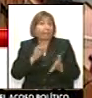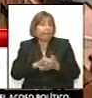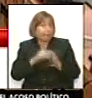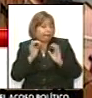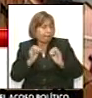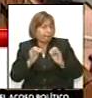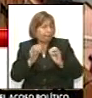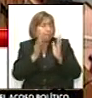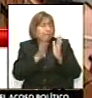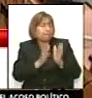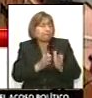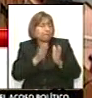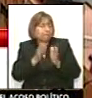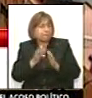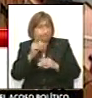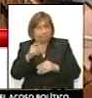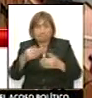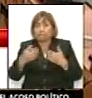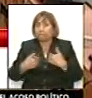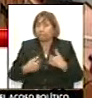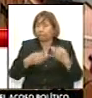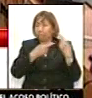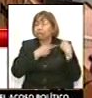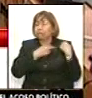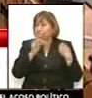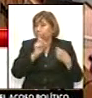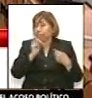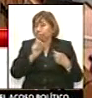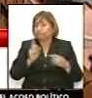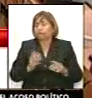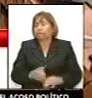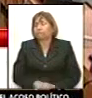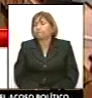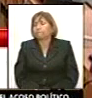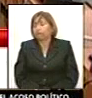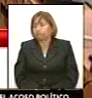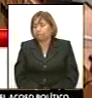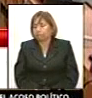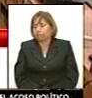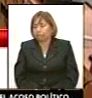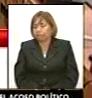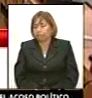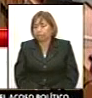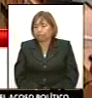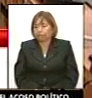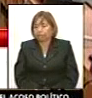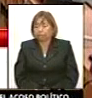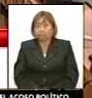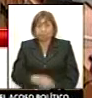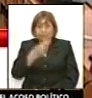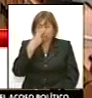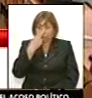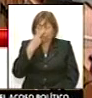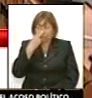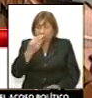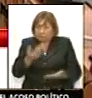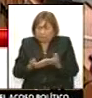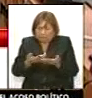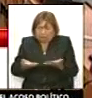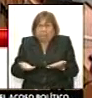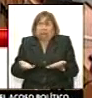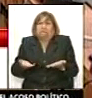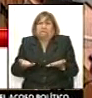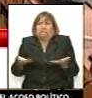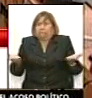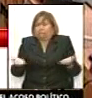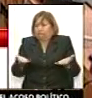en el proceso si él ha tenido responsabilidad o no ha tenido responsabilidad. Y me llama la atención, presidenta, que acá no